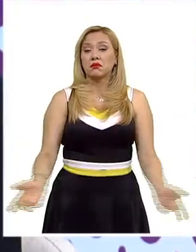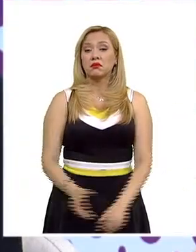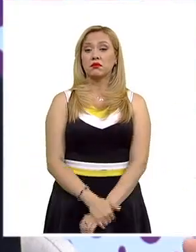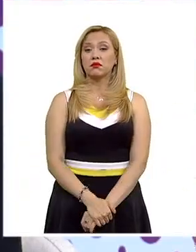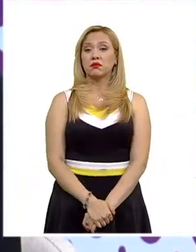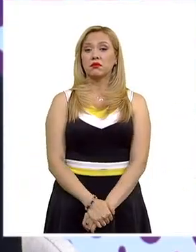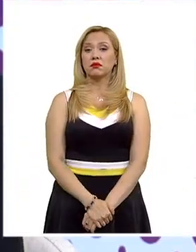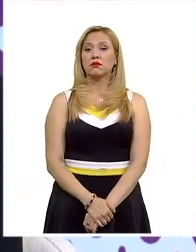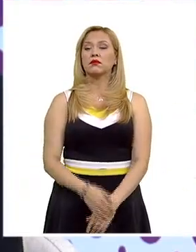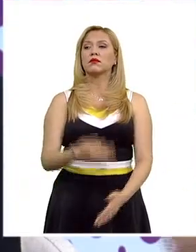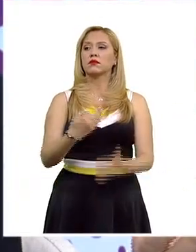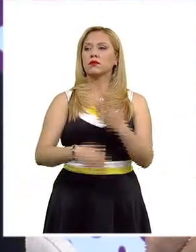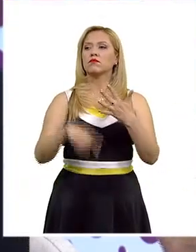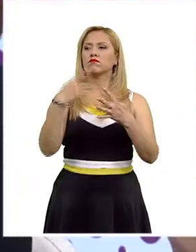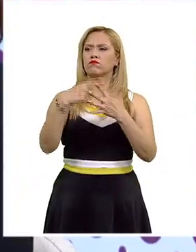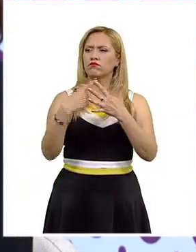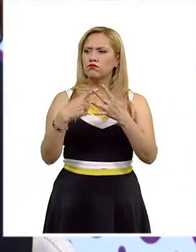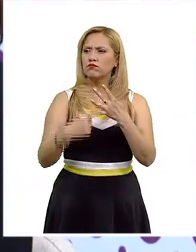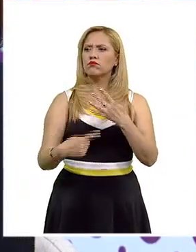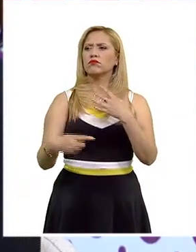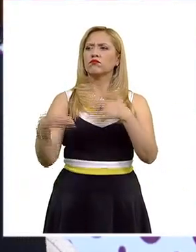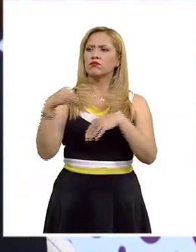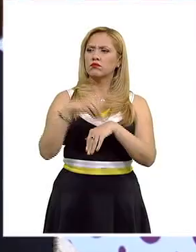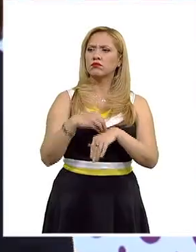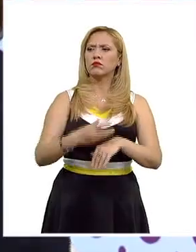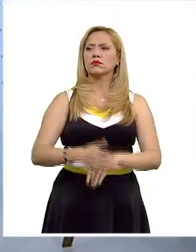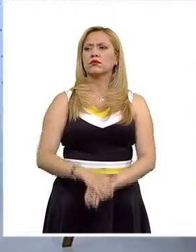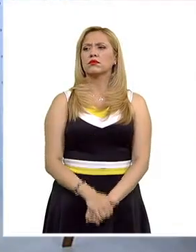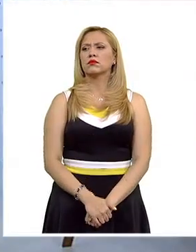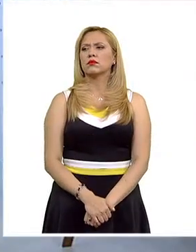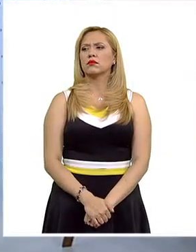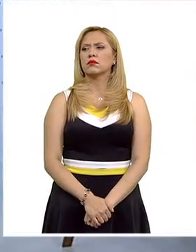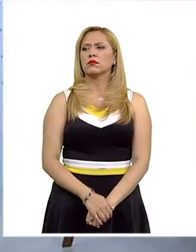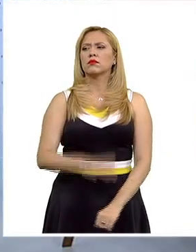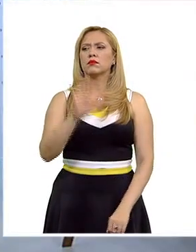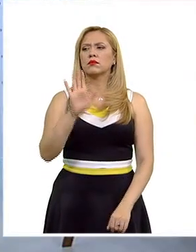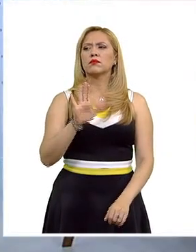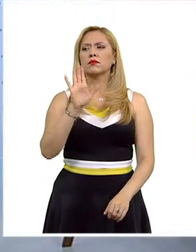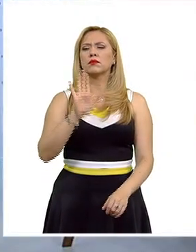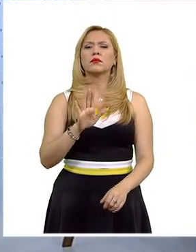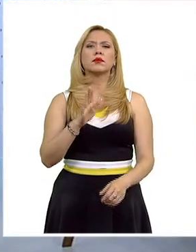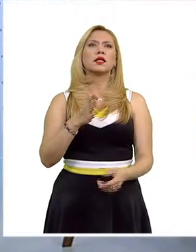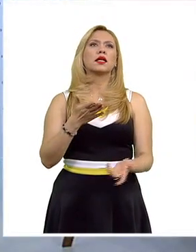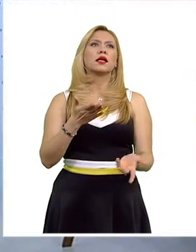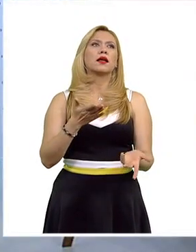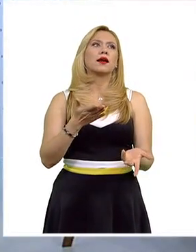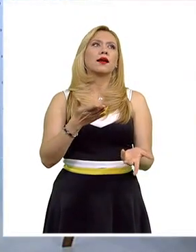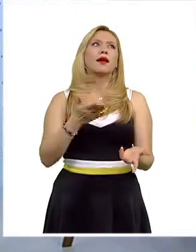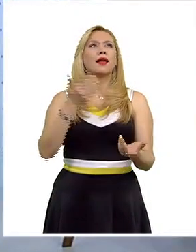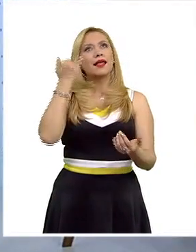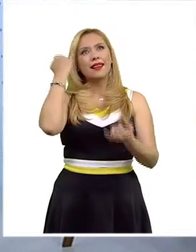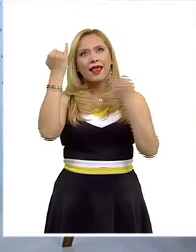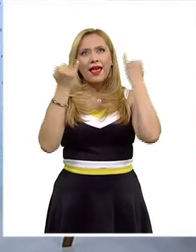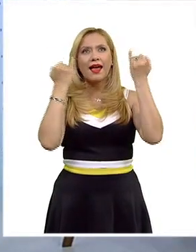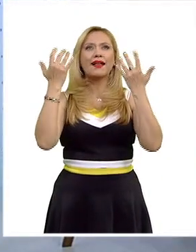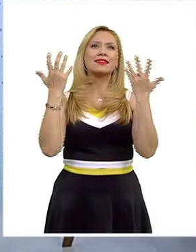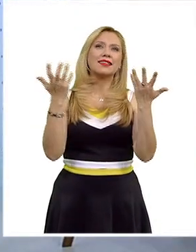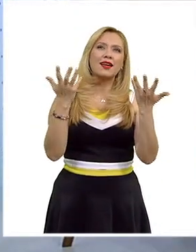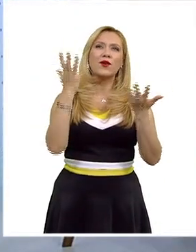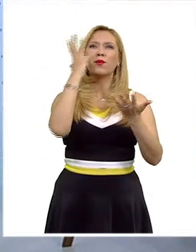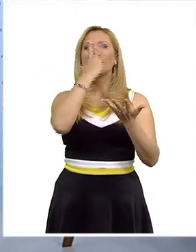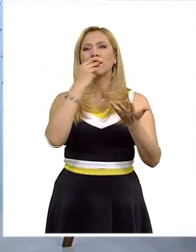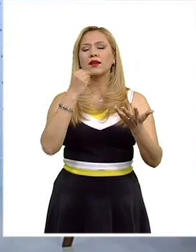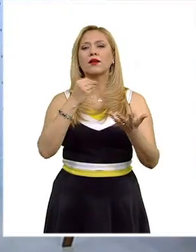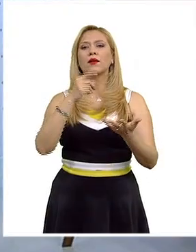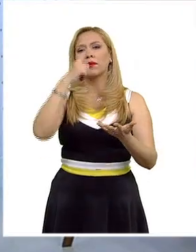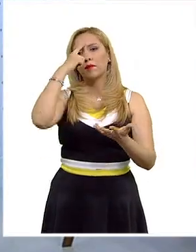de la instrumentación, implementación que no está como tal. O sea, terminan siendo como declaraciones de buenos propósitos para calmar, perdón que lo diga así, a